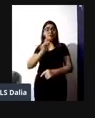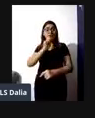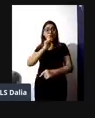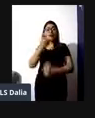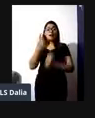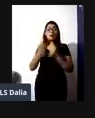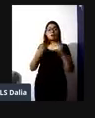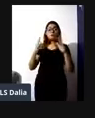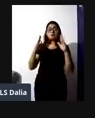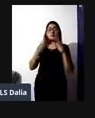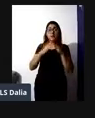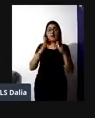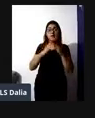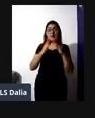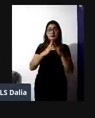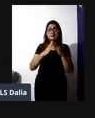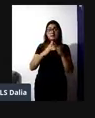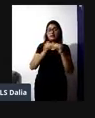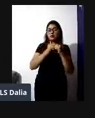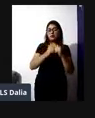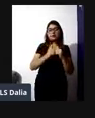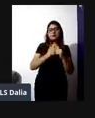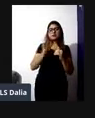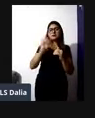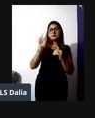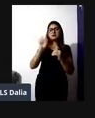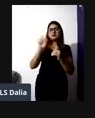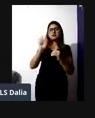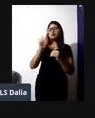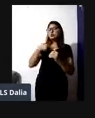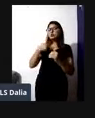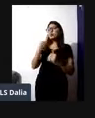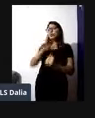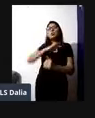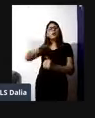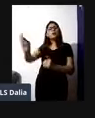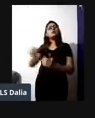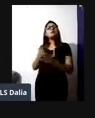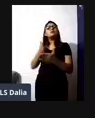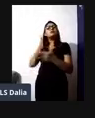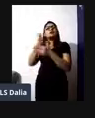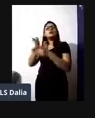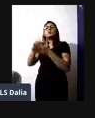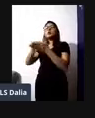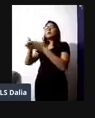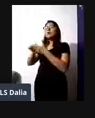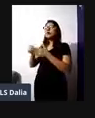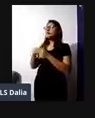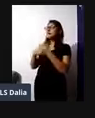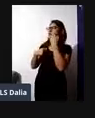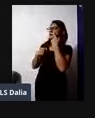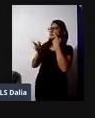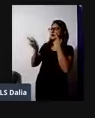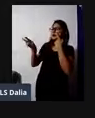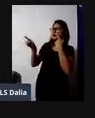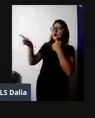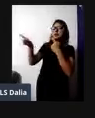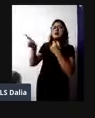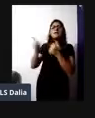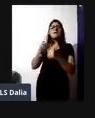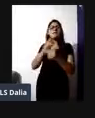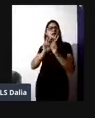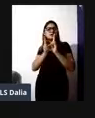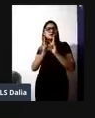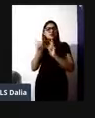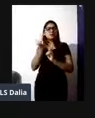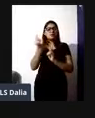salir, pues voltear a ver si mi vecino requiere algo, si yo le puedo servir, si yo puedo llevarle el súper o si yo le puedo